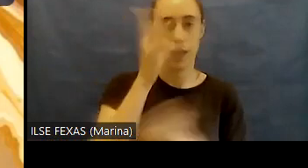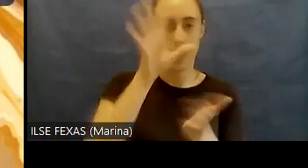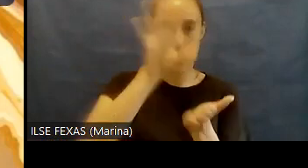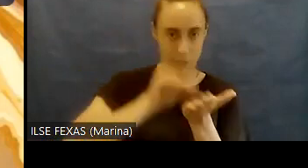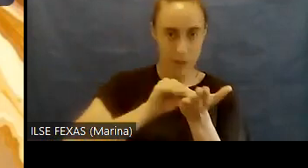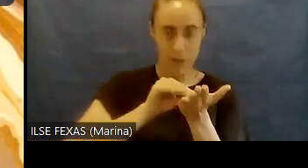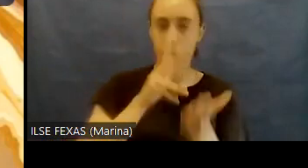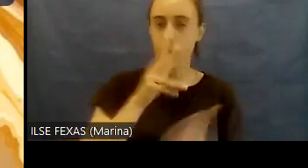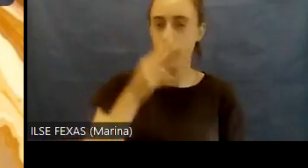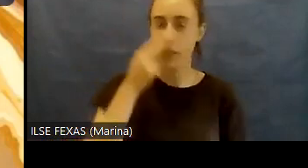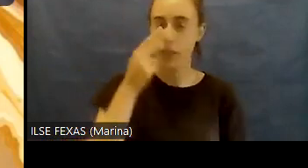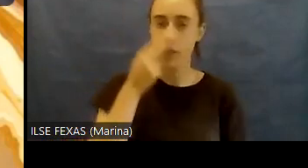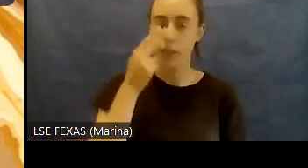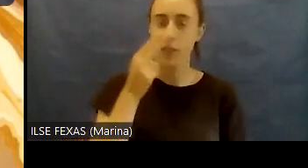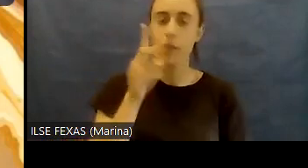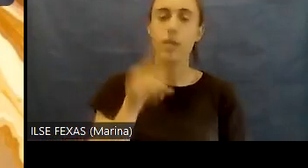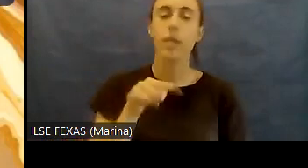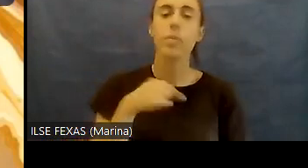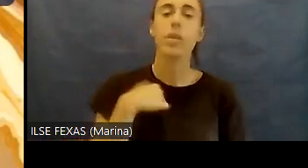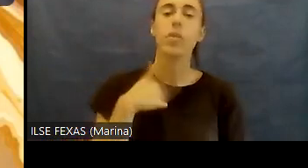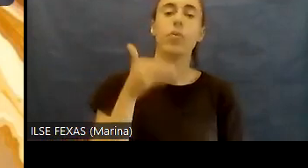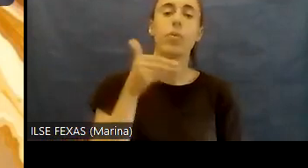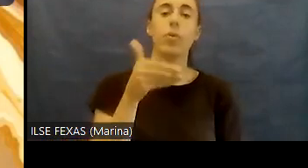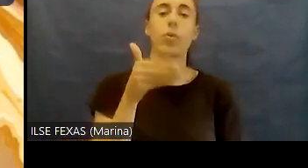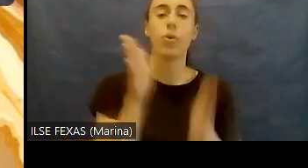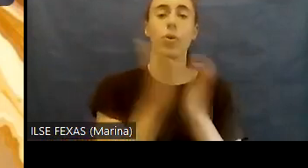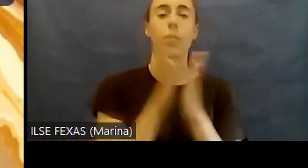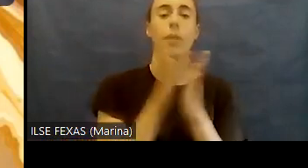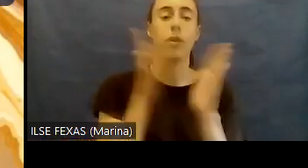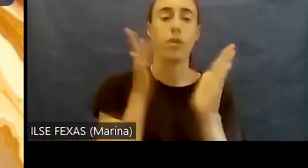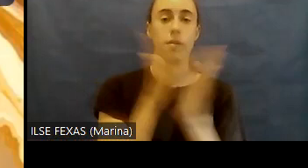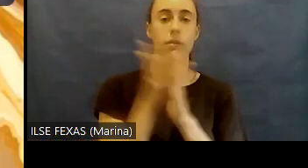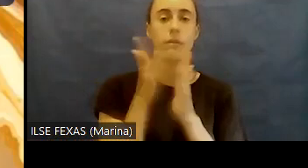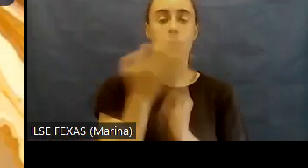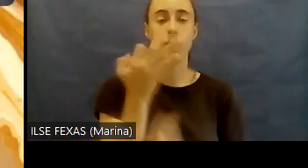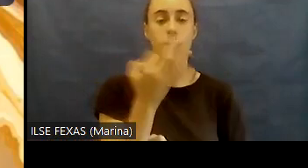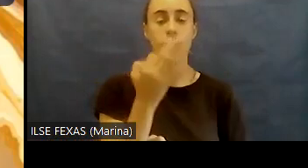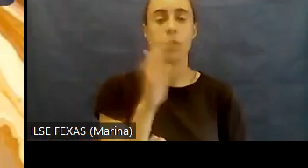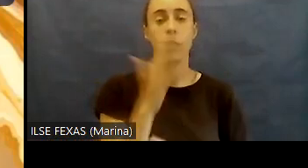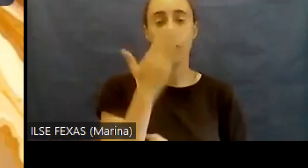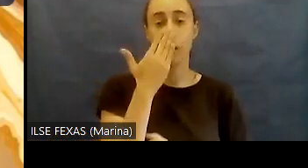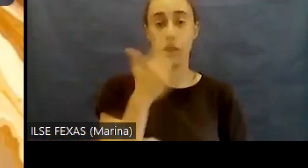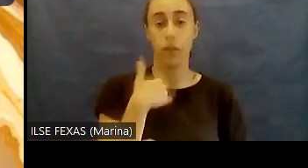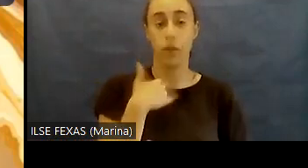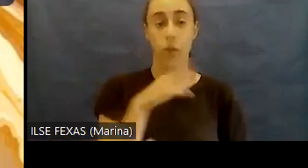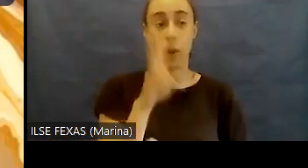especialmente interesante. Y desde luego tengo pendiente explicárselo a mis compañeros, pero la verdad es que cuando me lo encontré,